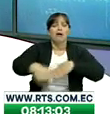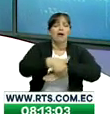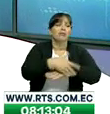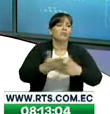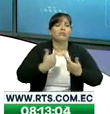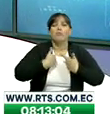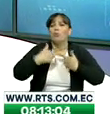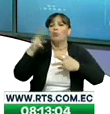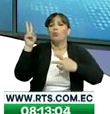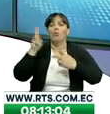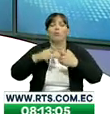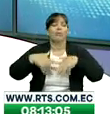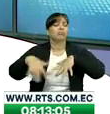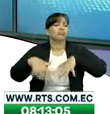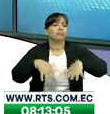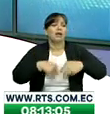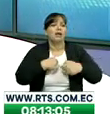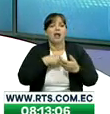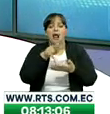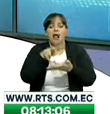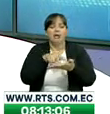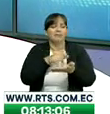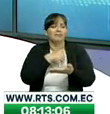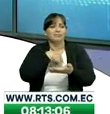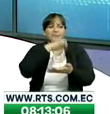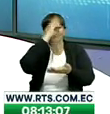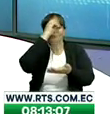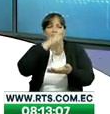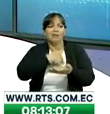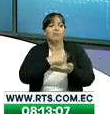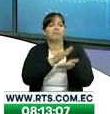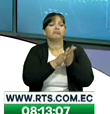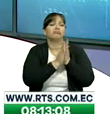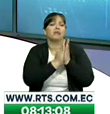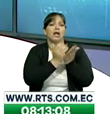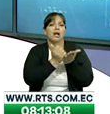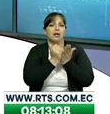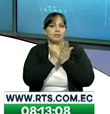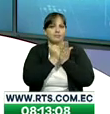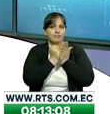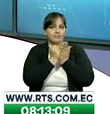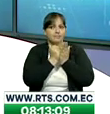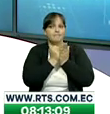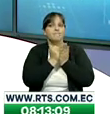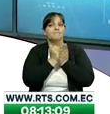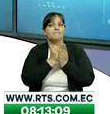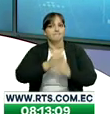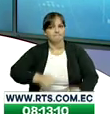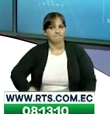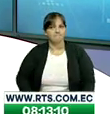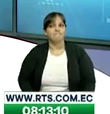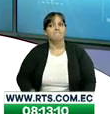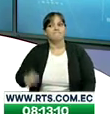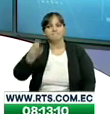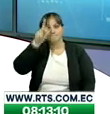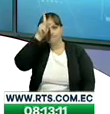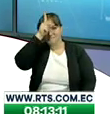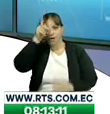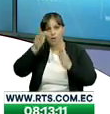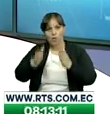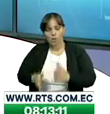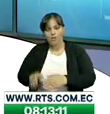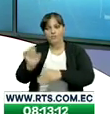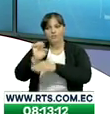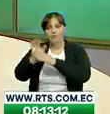los centros comerciales en guayaquil veamos al sur de la ciudad veamos